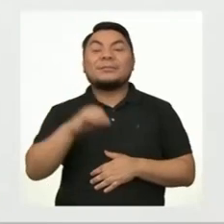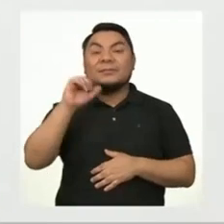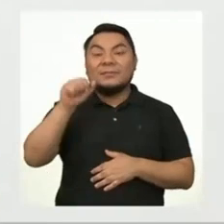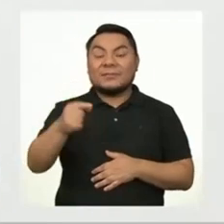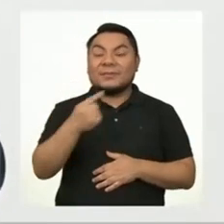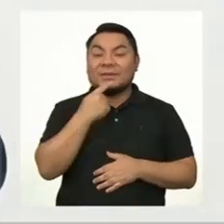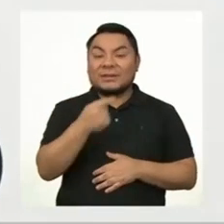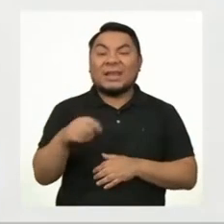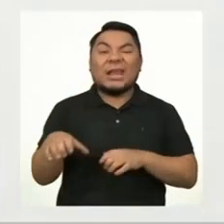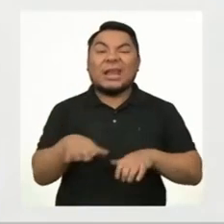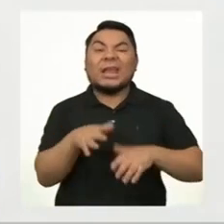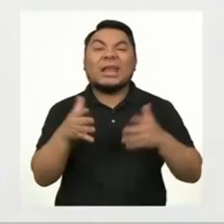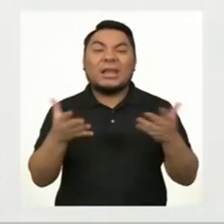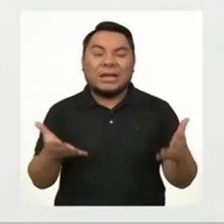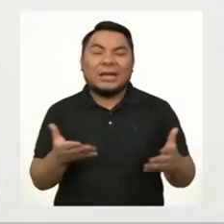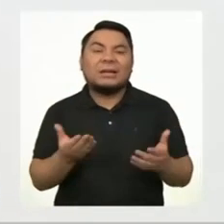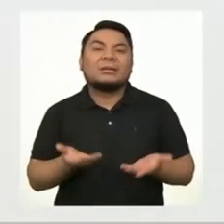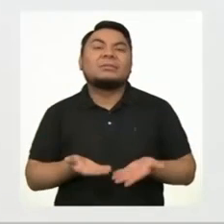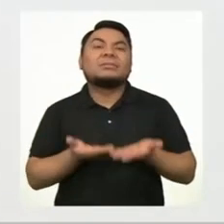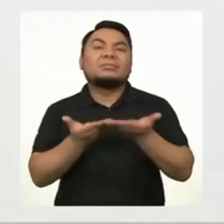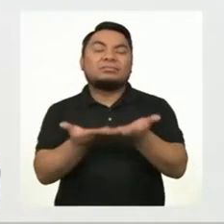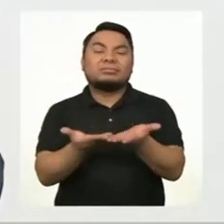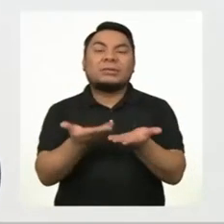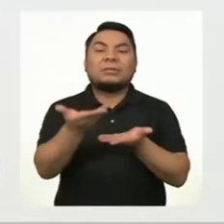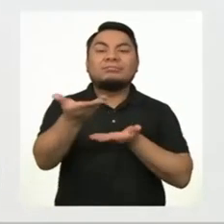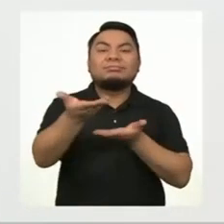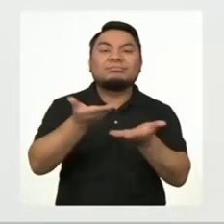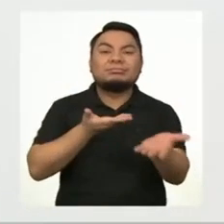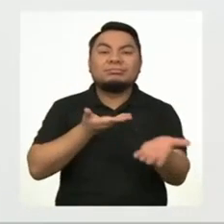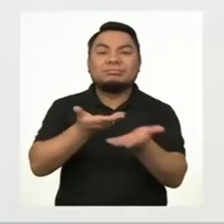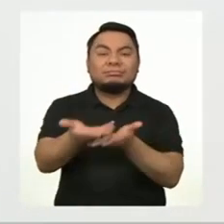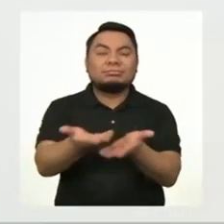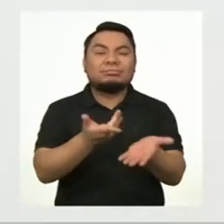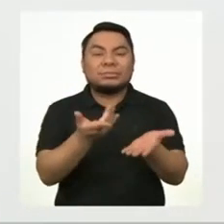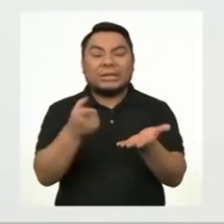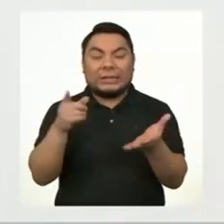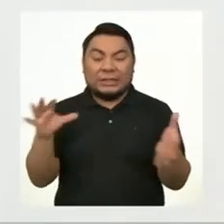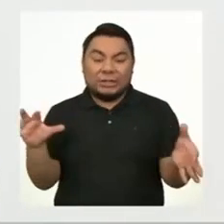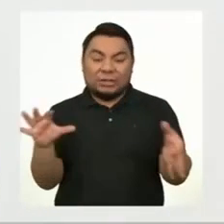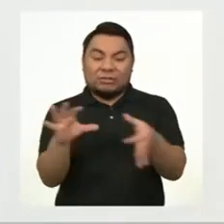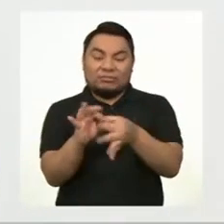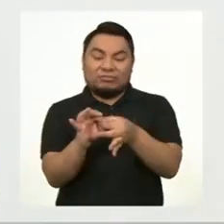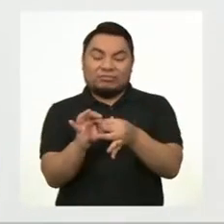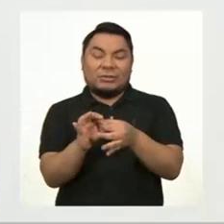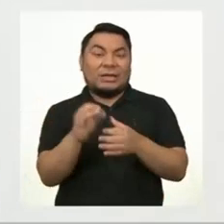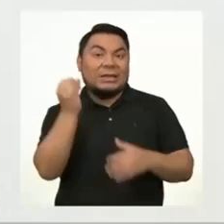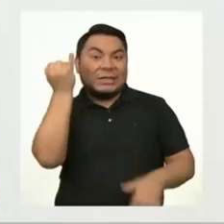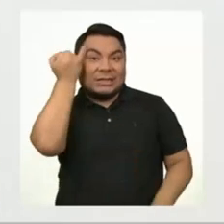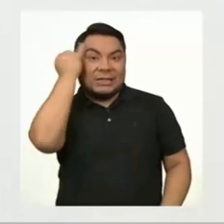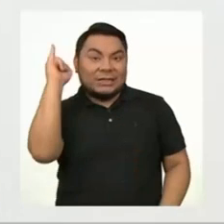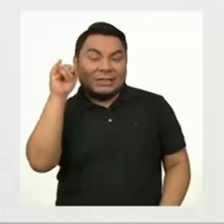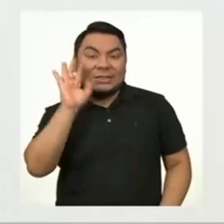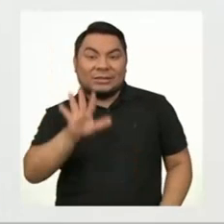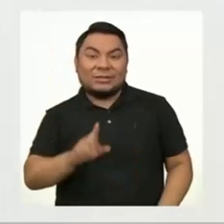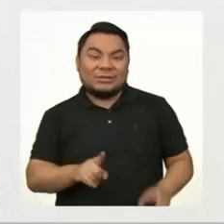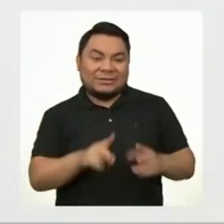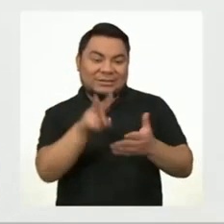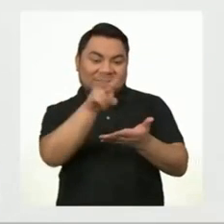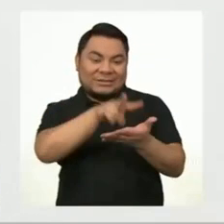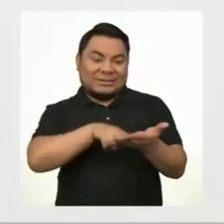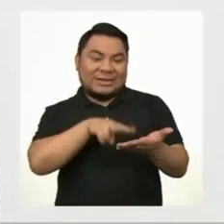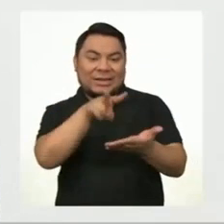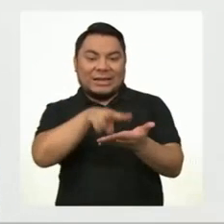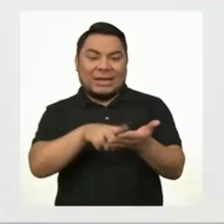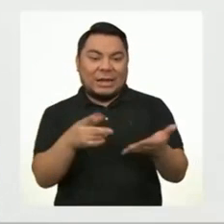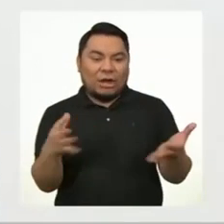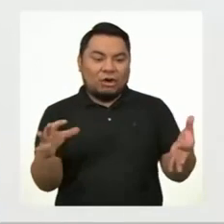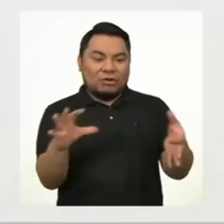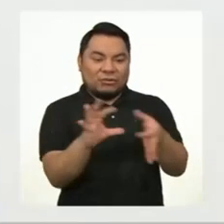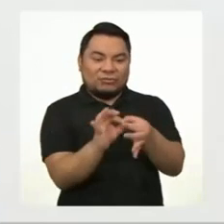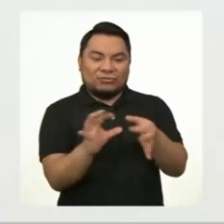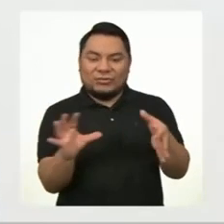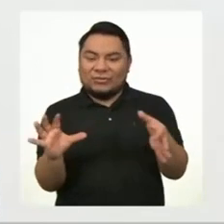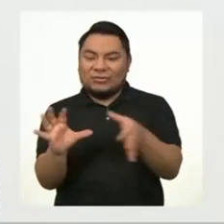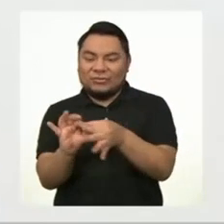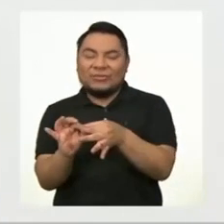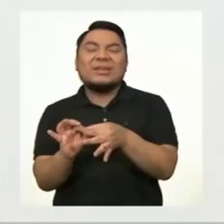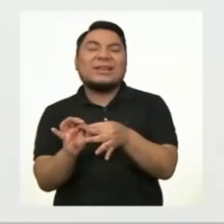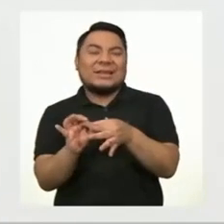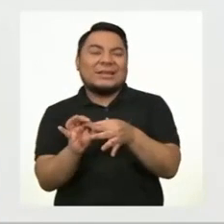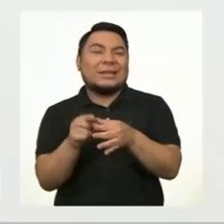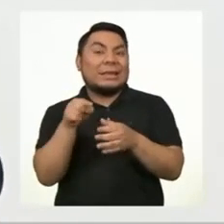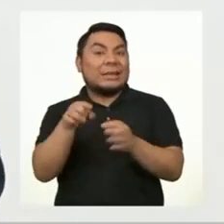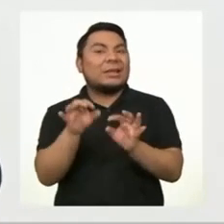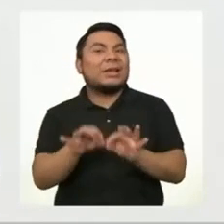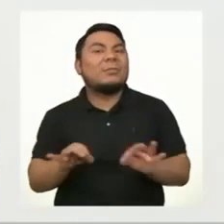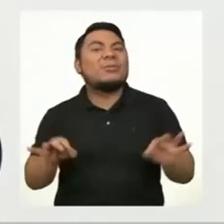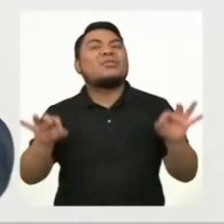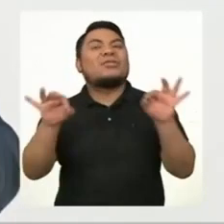acabamos de hacer es establecer relaciones entre las ideas que se desarrollan en los párrafos. Esto es crucial